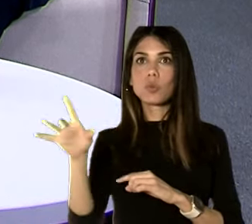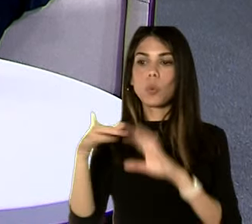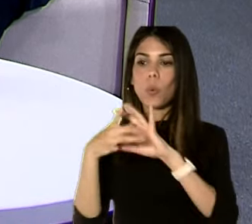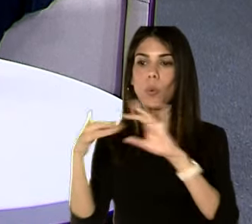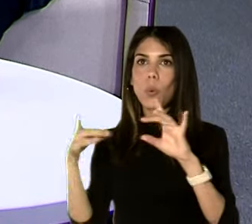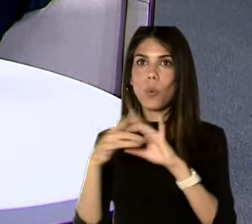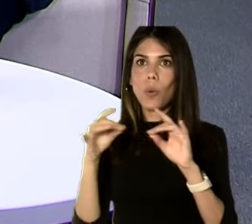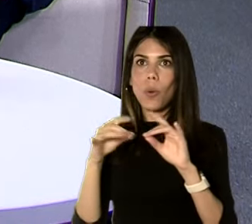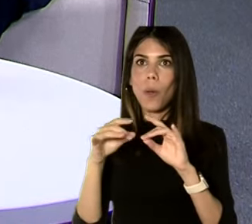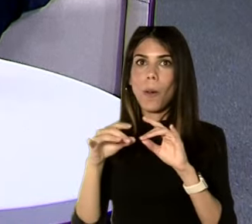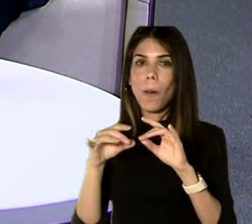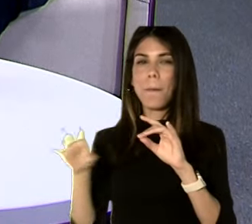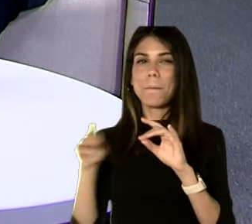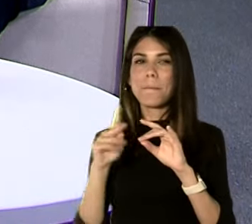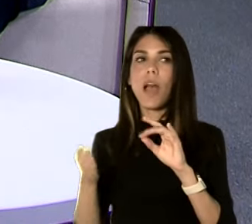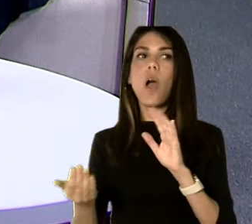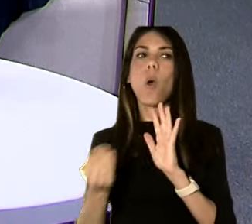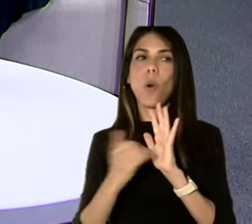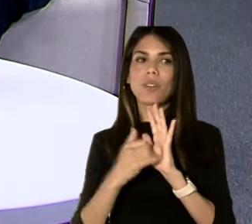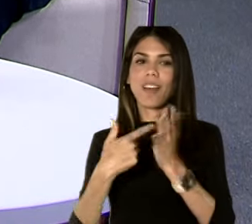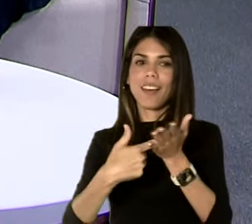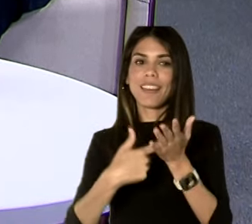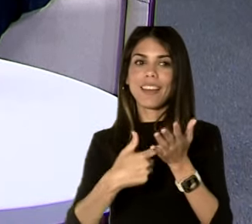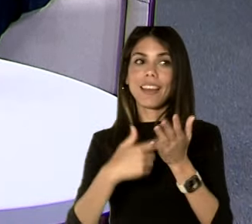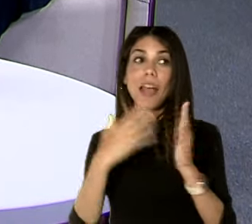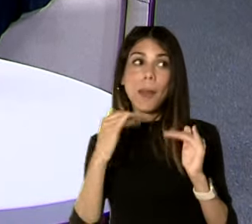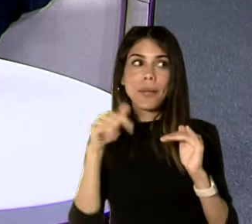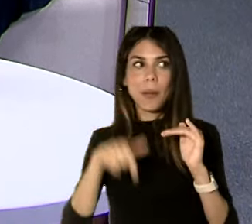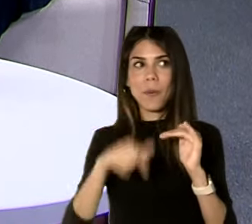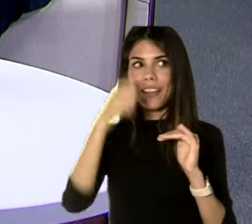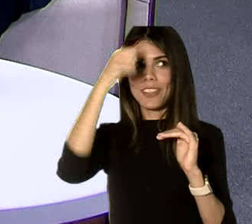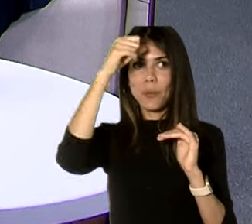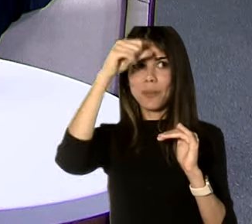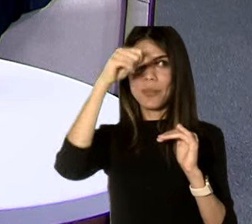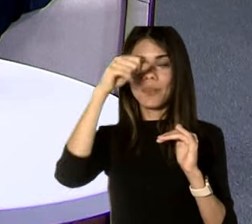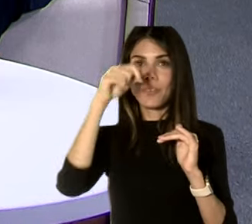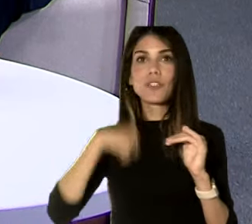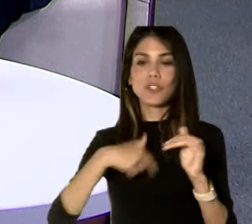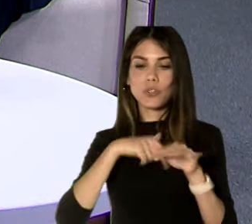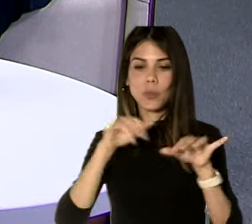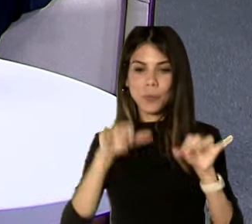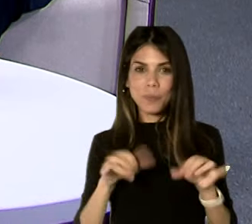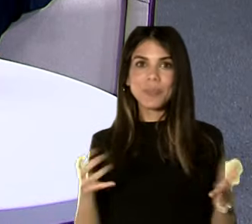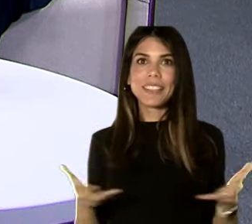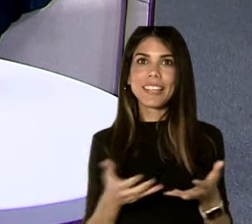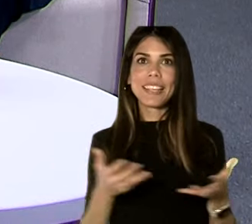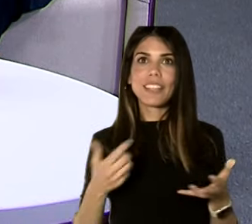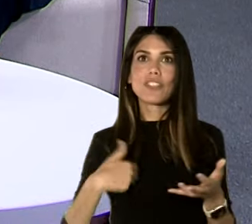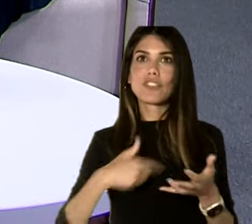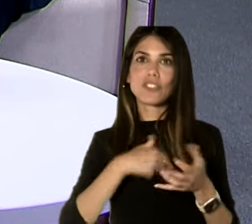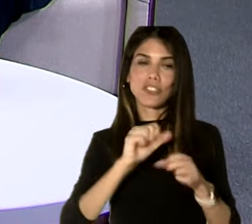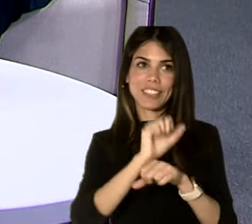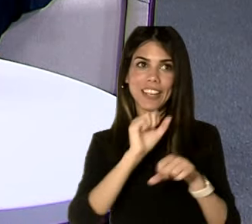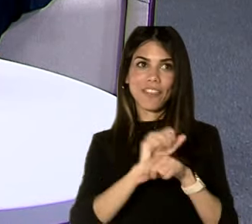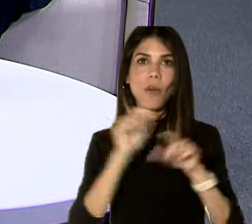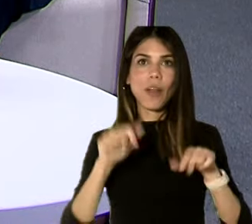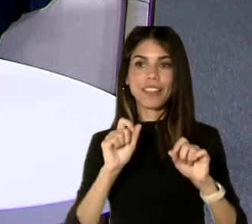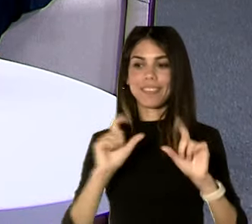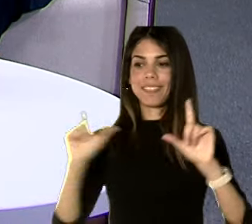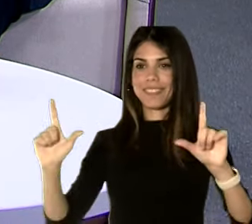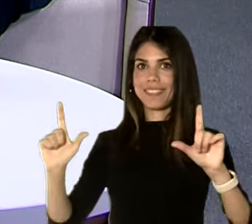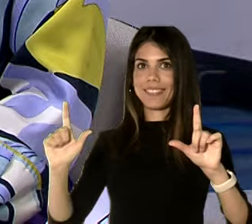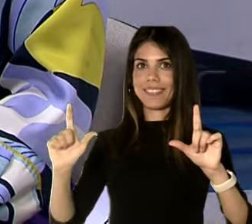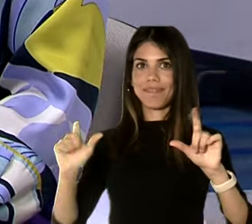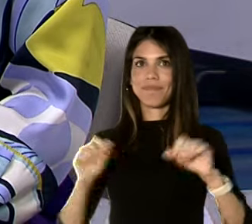oficiales lo retomamos y esperamos el domingo que vamos a estar aquí el domingo este haciendo nuestra parte en la programación de las